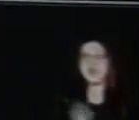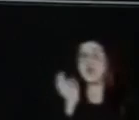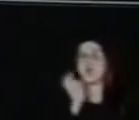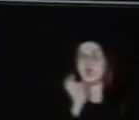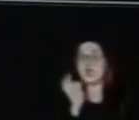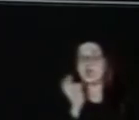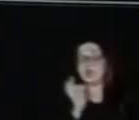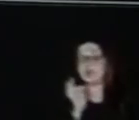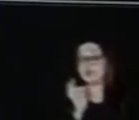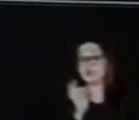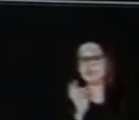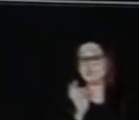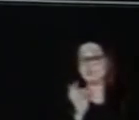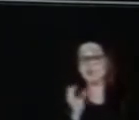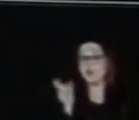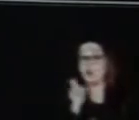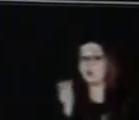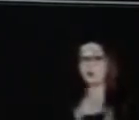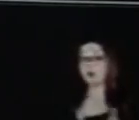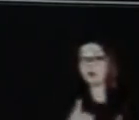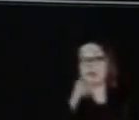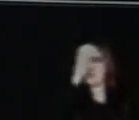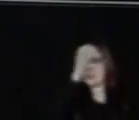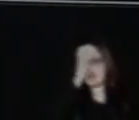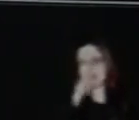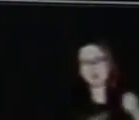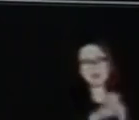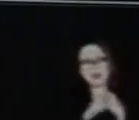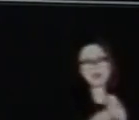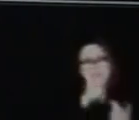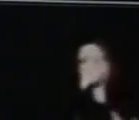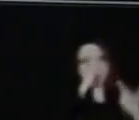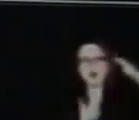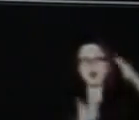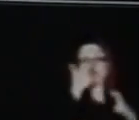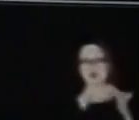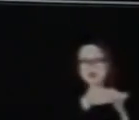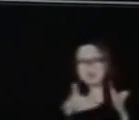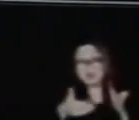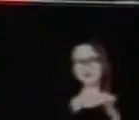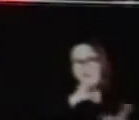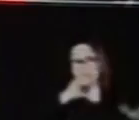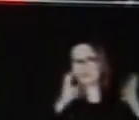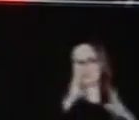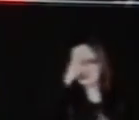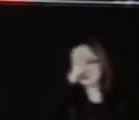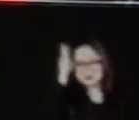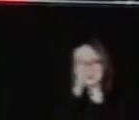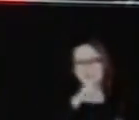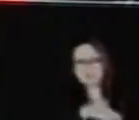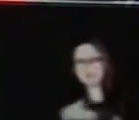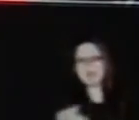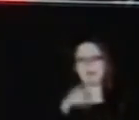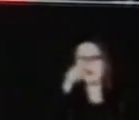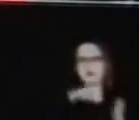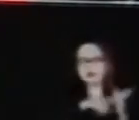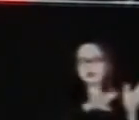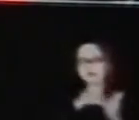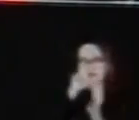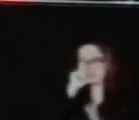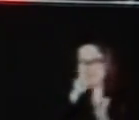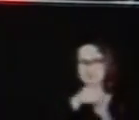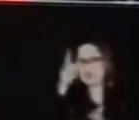Recuérdese que luego de la etapa violenta de la revolución, desde los años 30 hasta